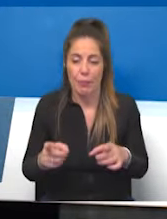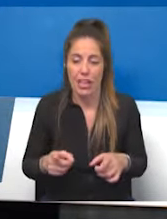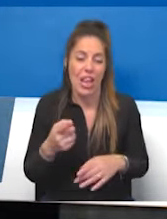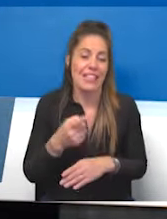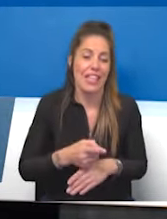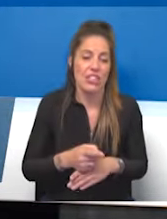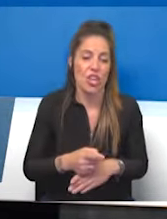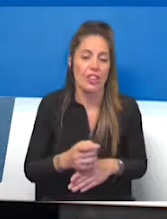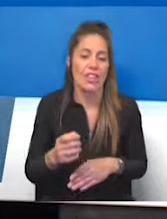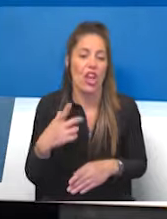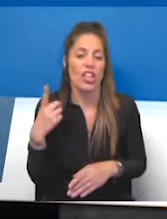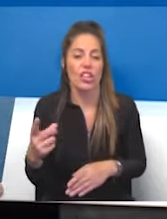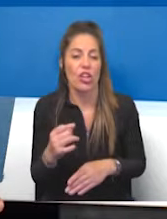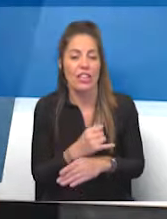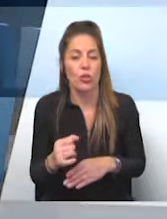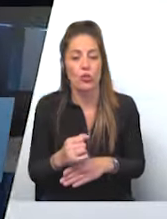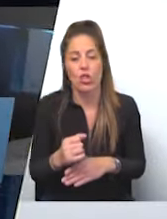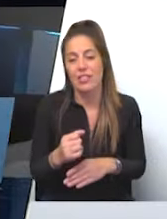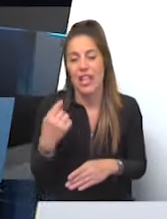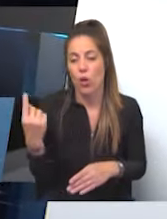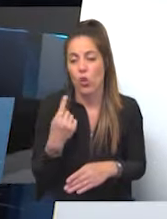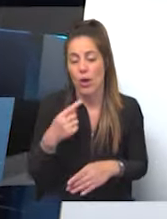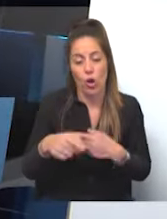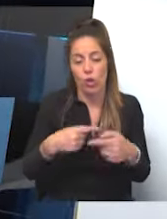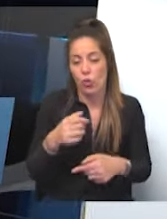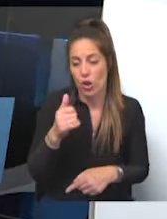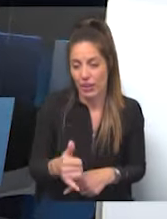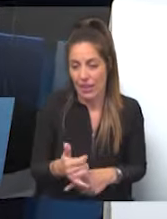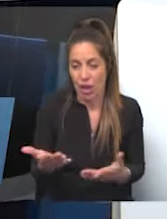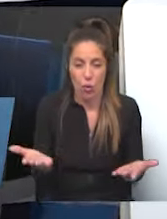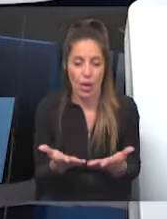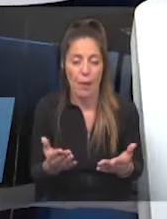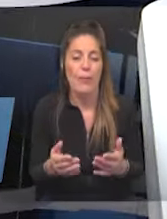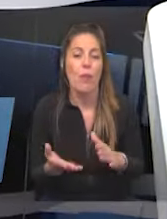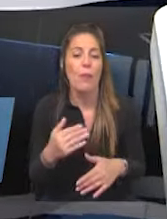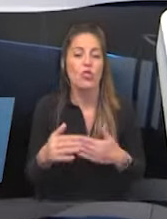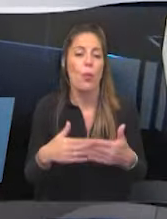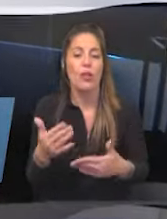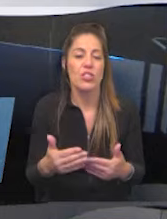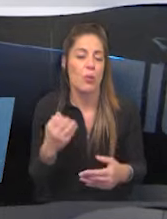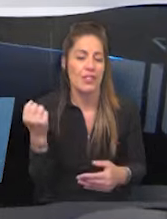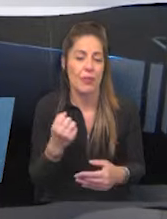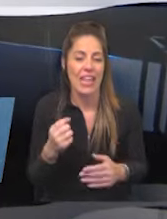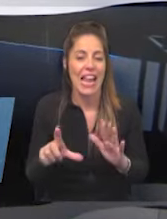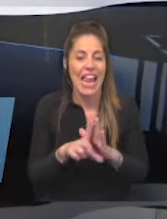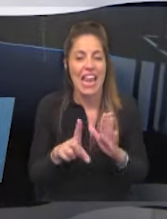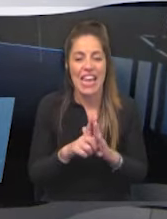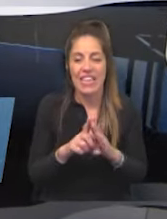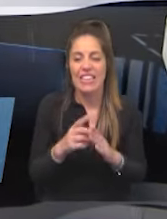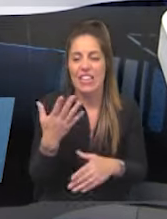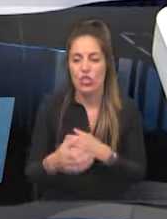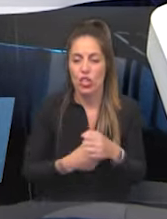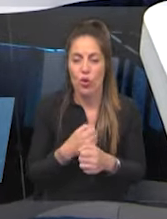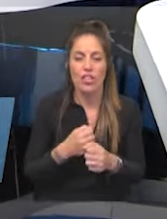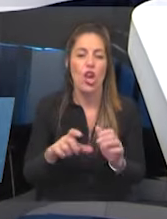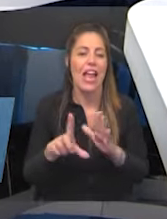directores de centres autónomos continúan los que están pero vamos a un proceso más importante la ley quinquenal el presupuesto quinquenal la ley